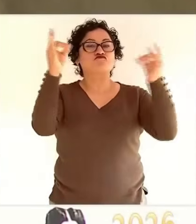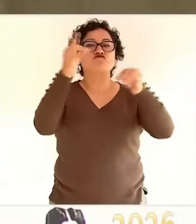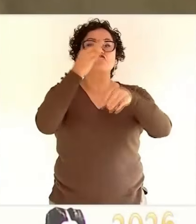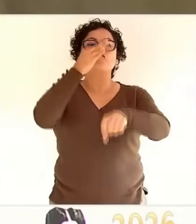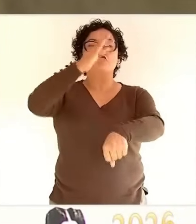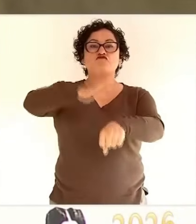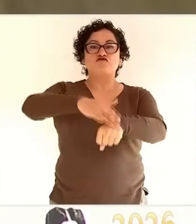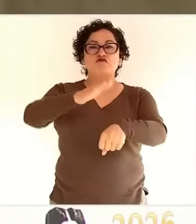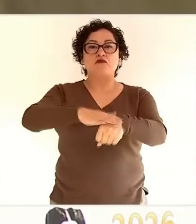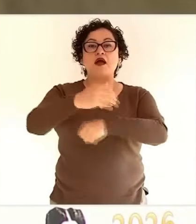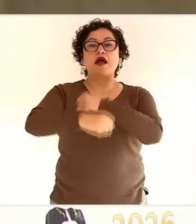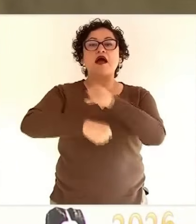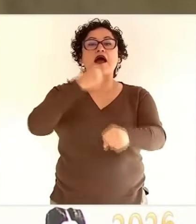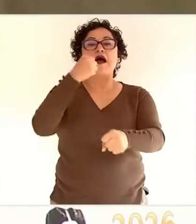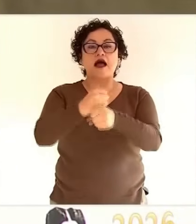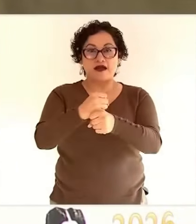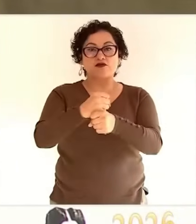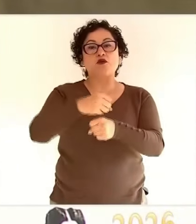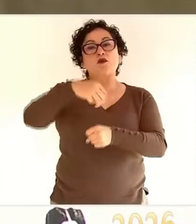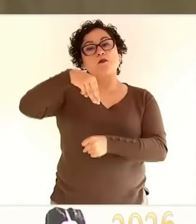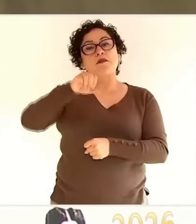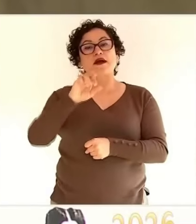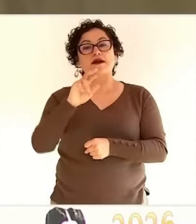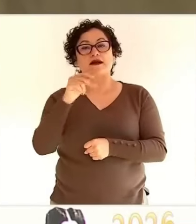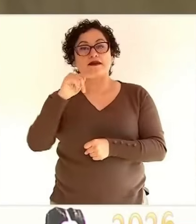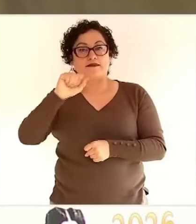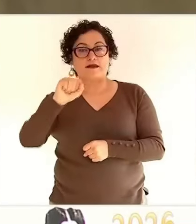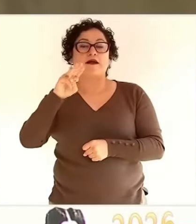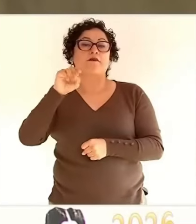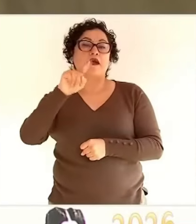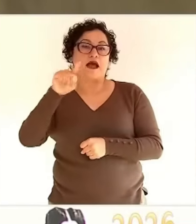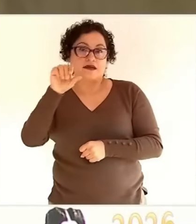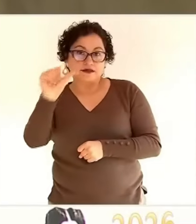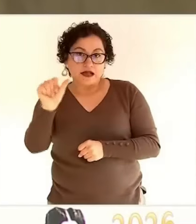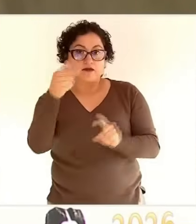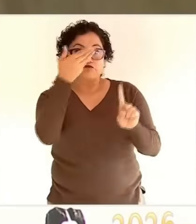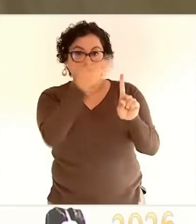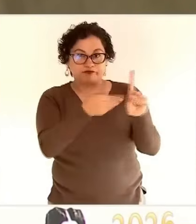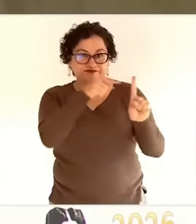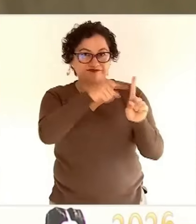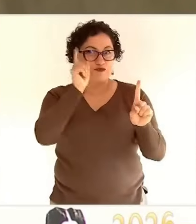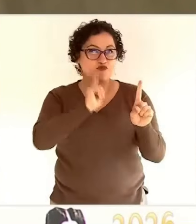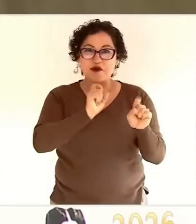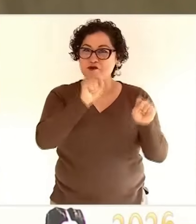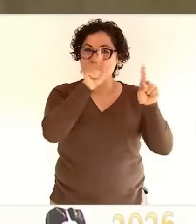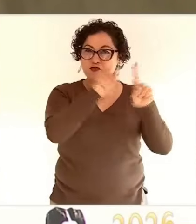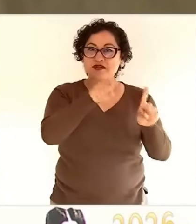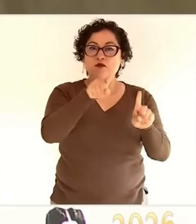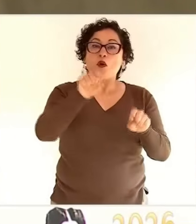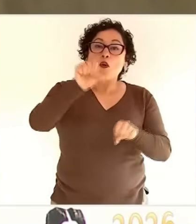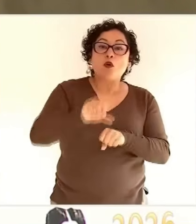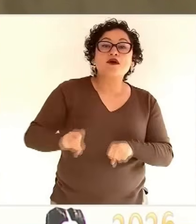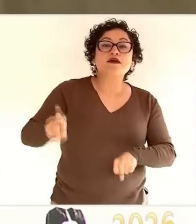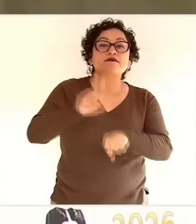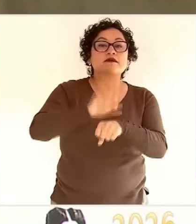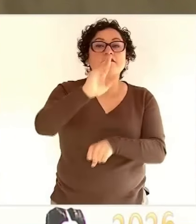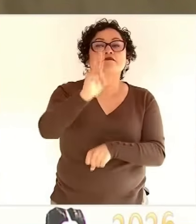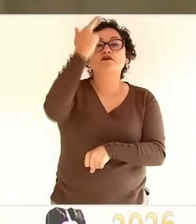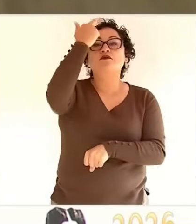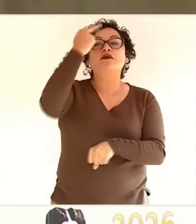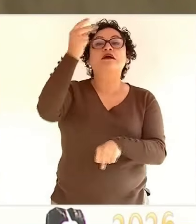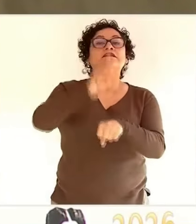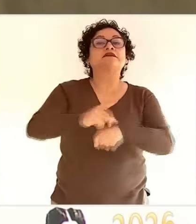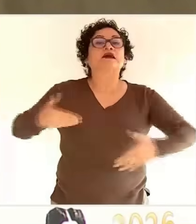Maza en el marco del bicentenario de su nacimiento, un día como hoy, el 29 de marzo.